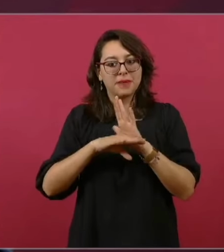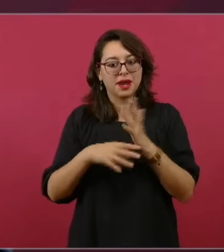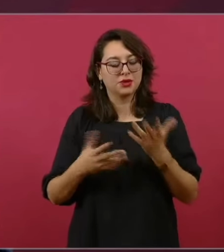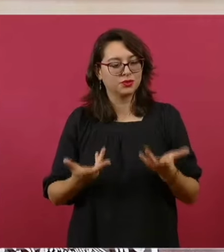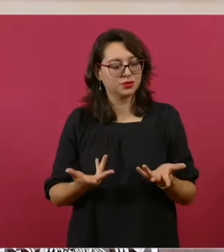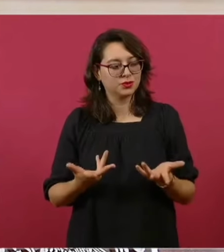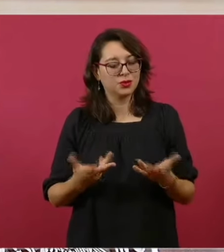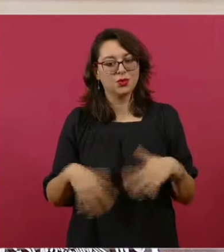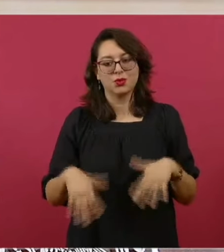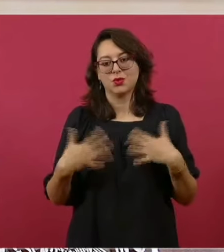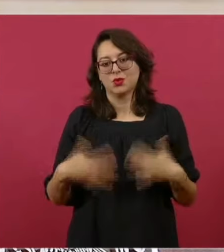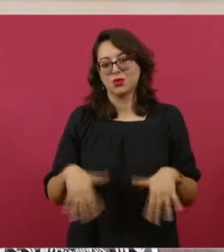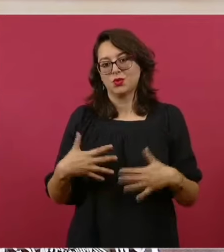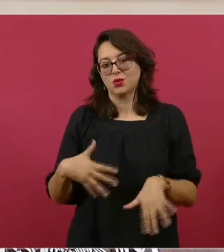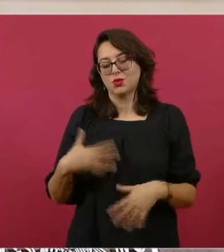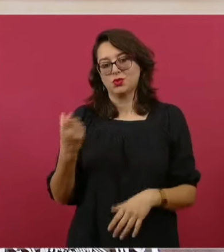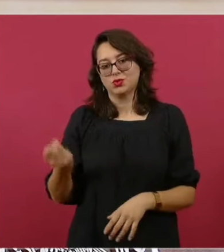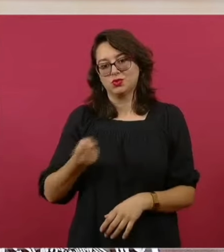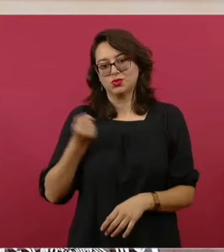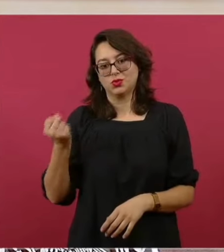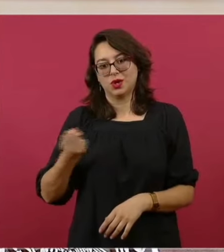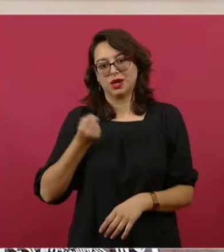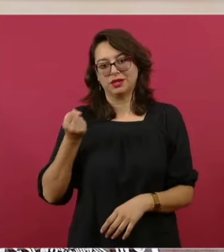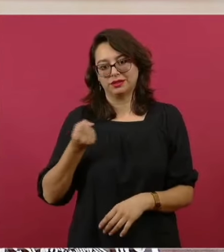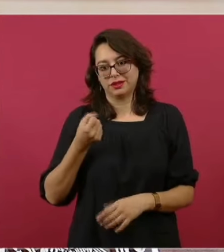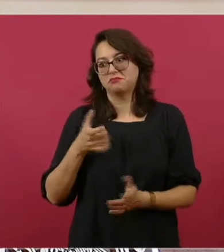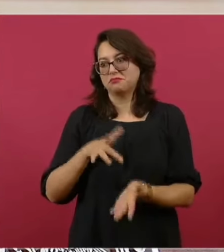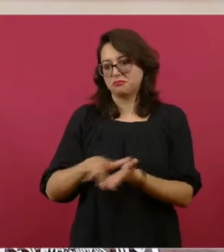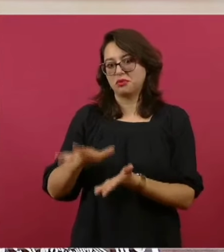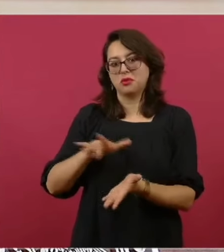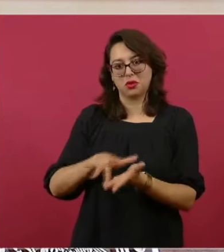abandonando la escuela menos estudiantes,